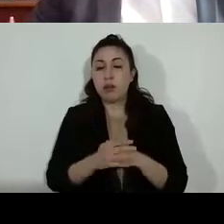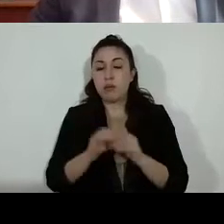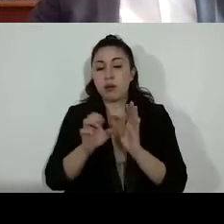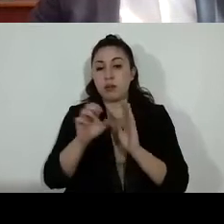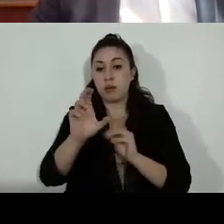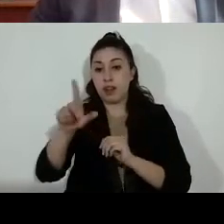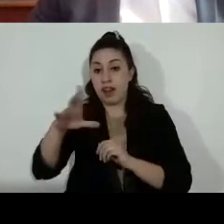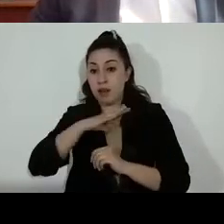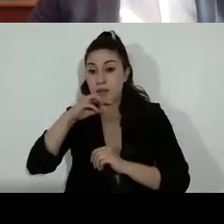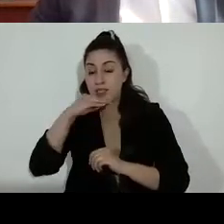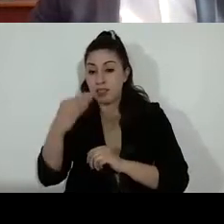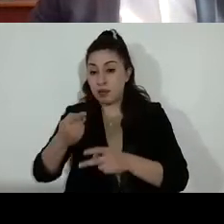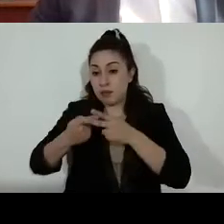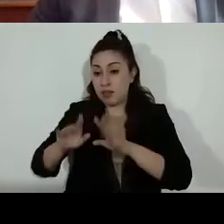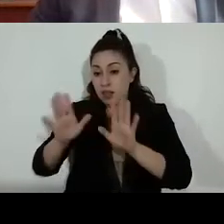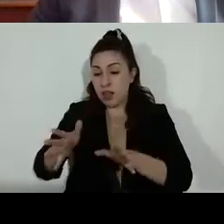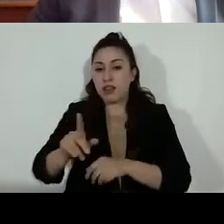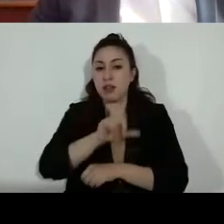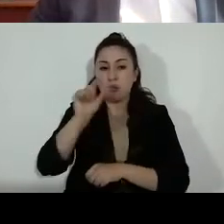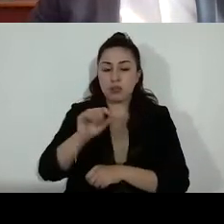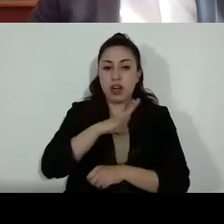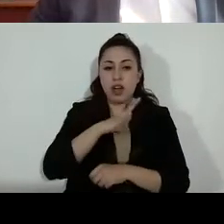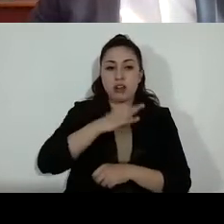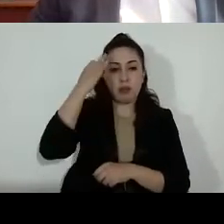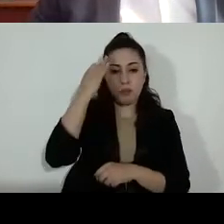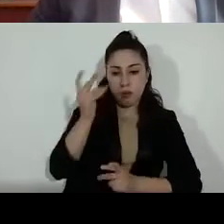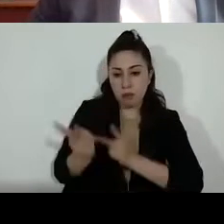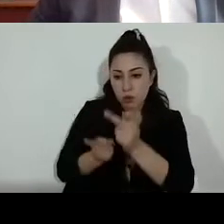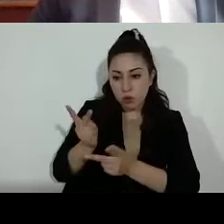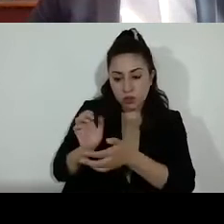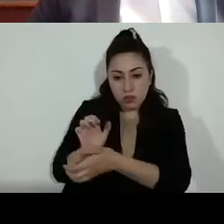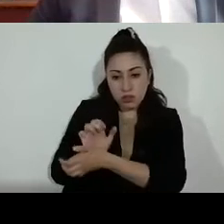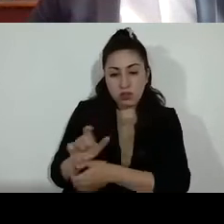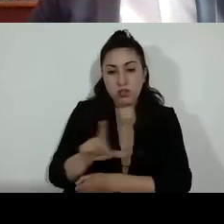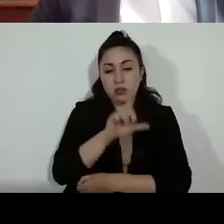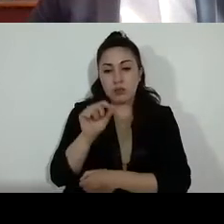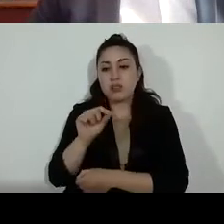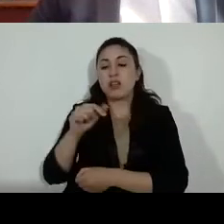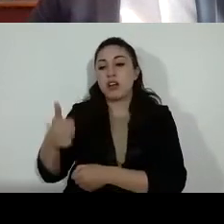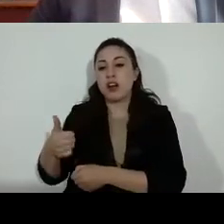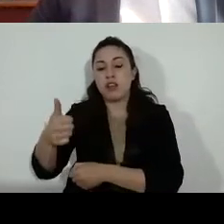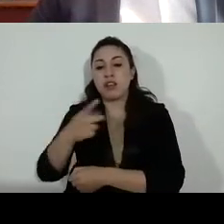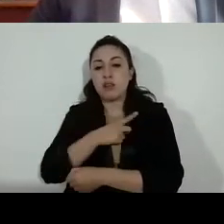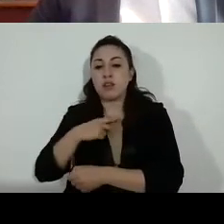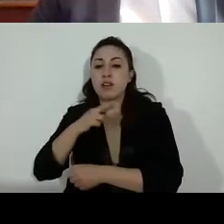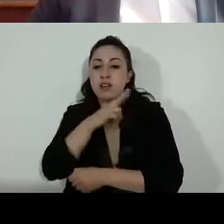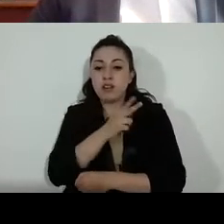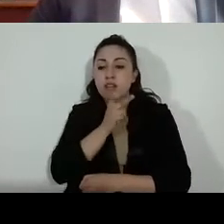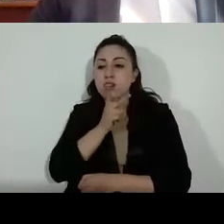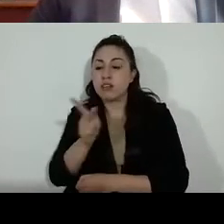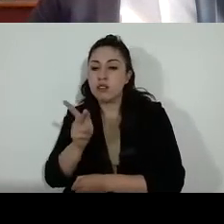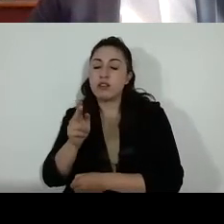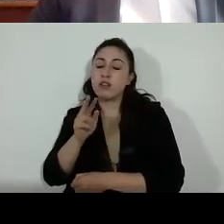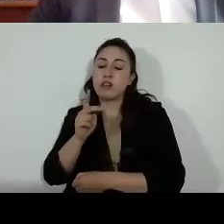y después una ronda de preguntas y respuestas directas por cada uno de los funcionarios, con 5 minutos de preguntas,